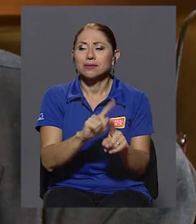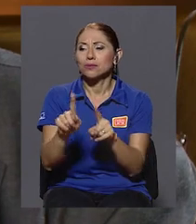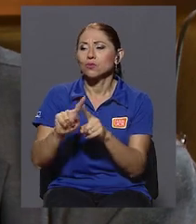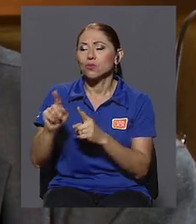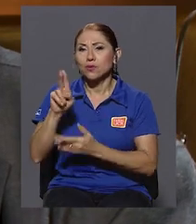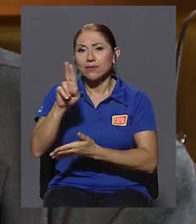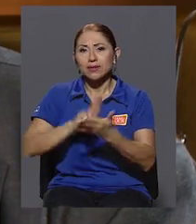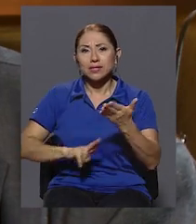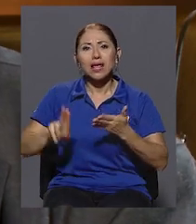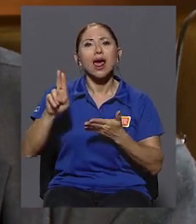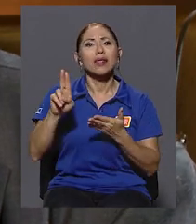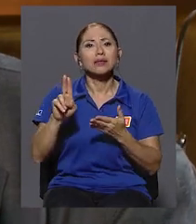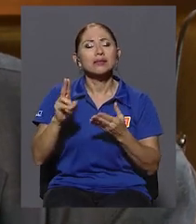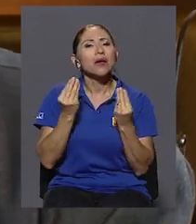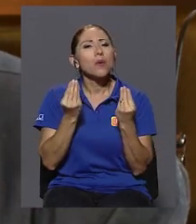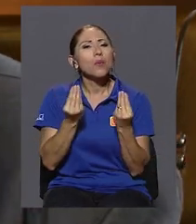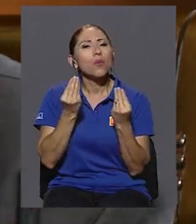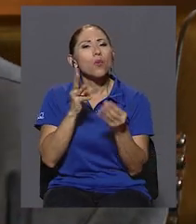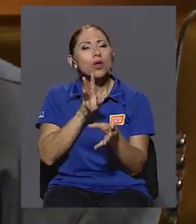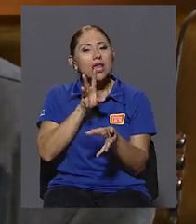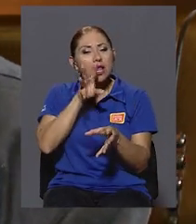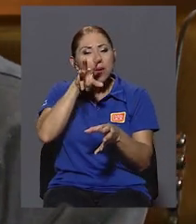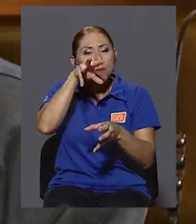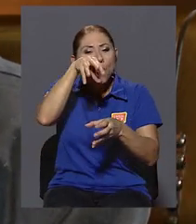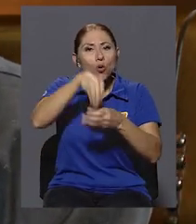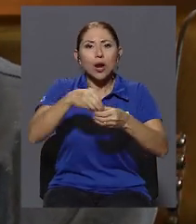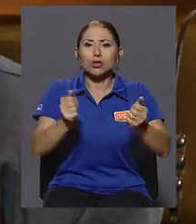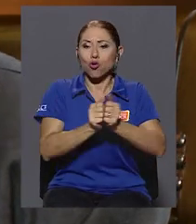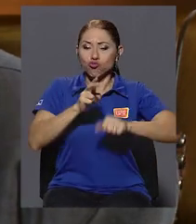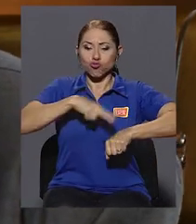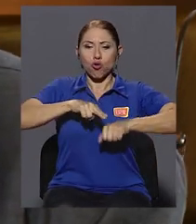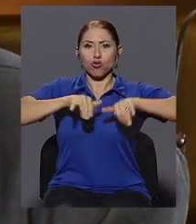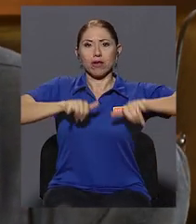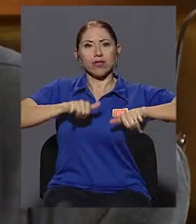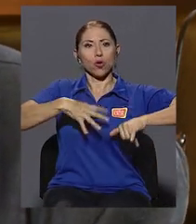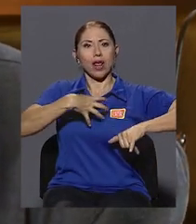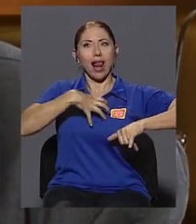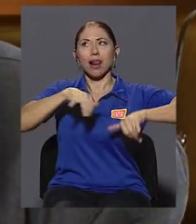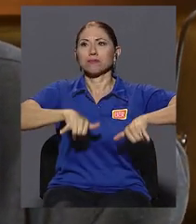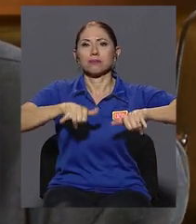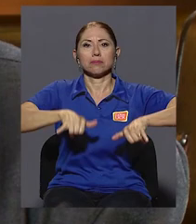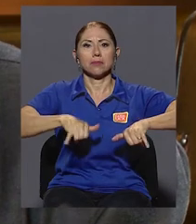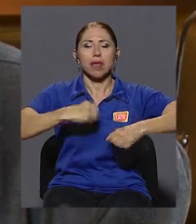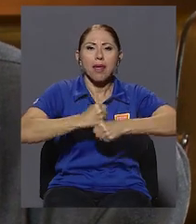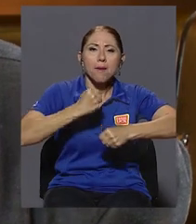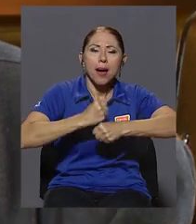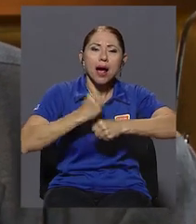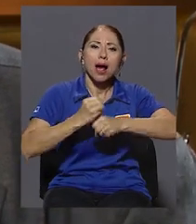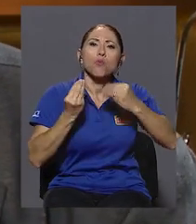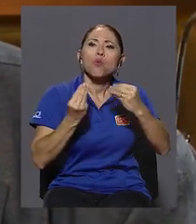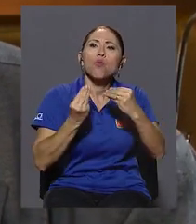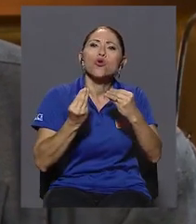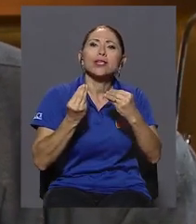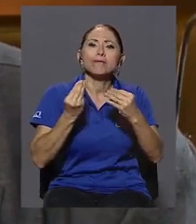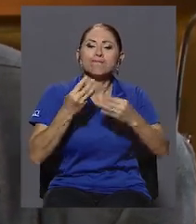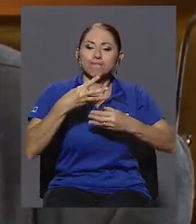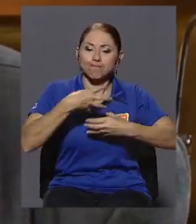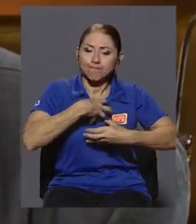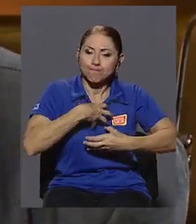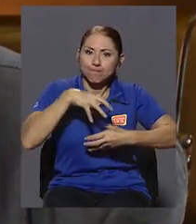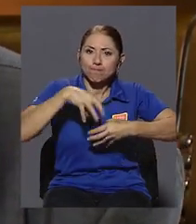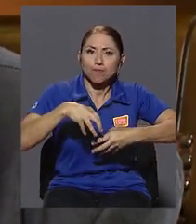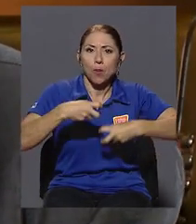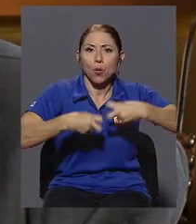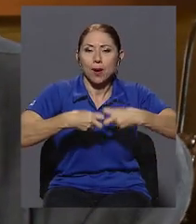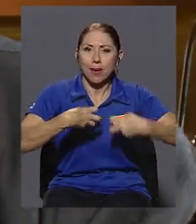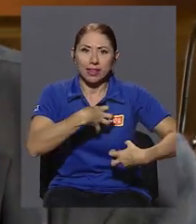universidades están muy involucradas con lo territorial, trabajan muy involucradas con las